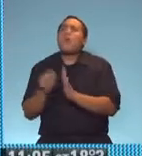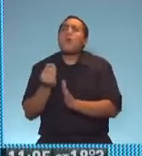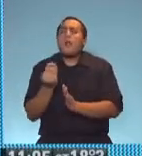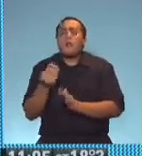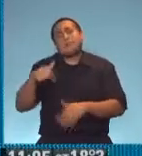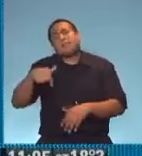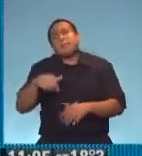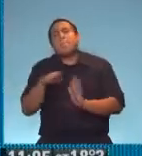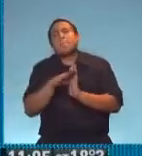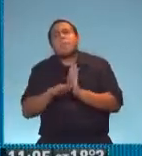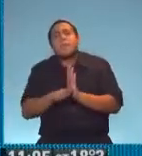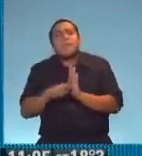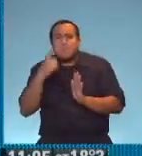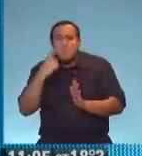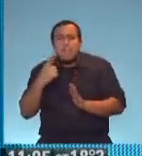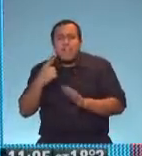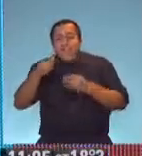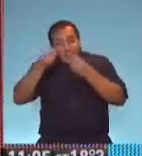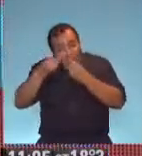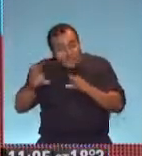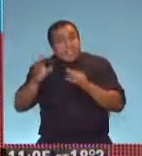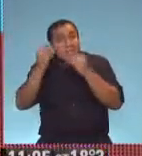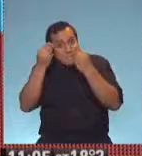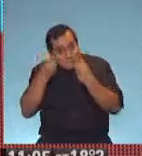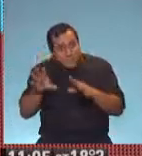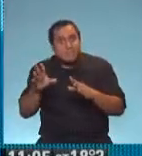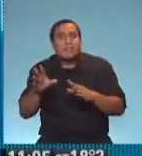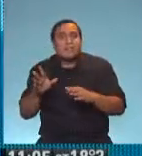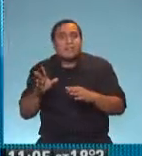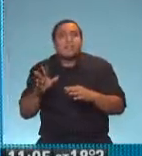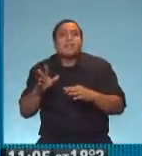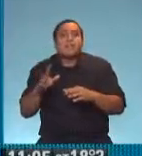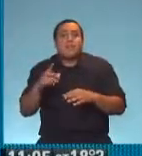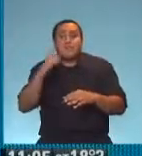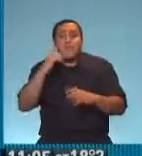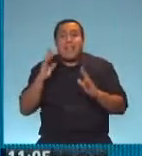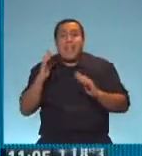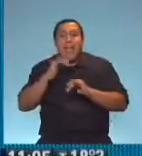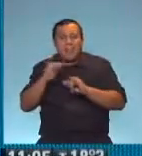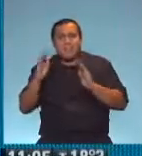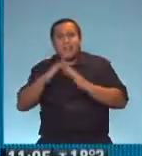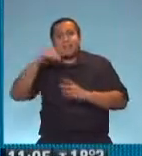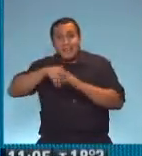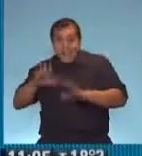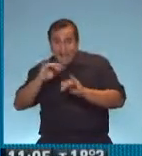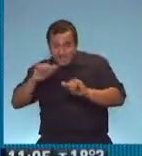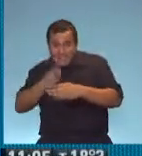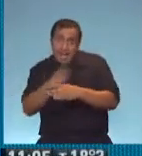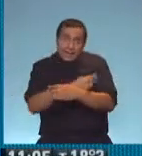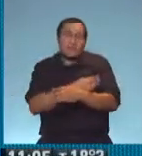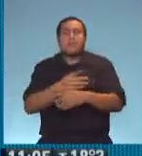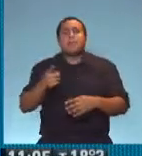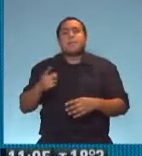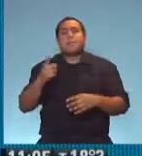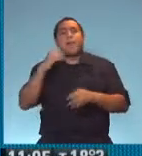en principio estuvimos al principio cuando antes de que se declare esta cuarentena, estuvimos tratando de hacerles llegar a